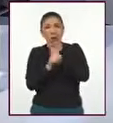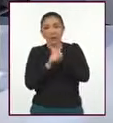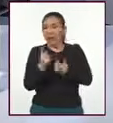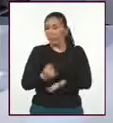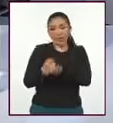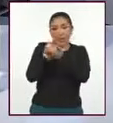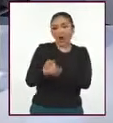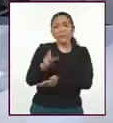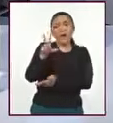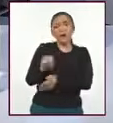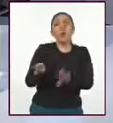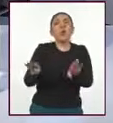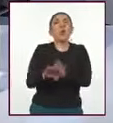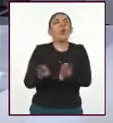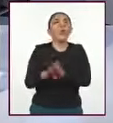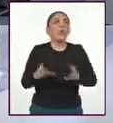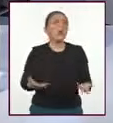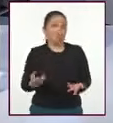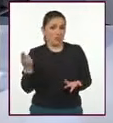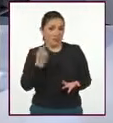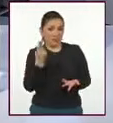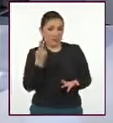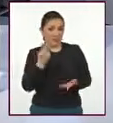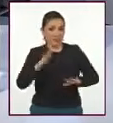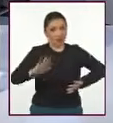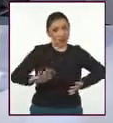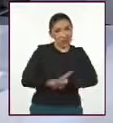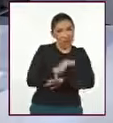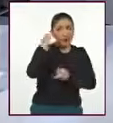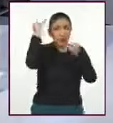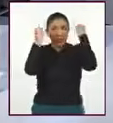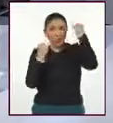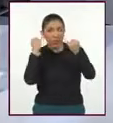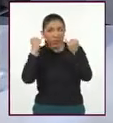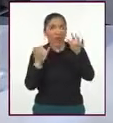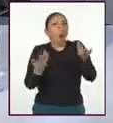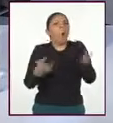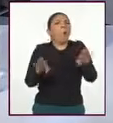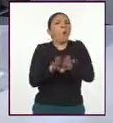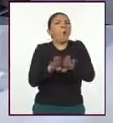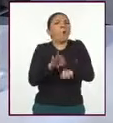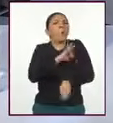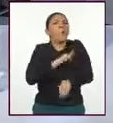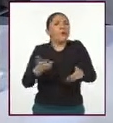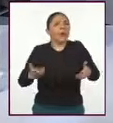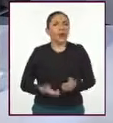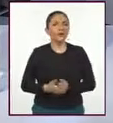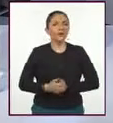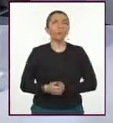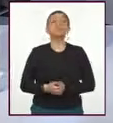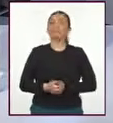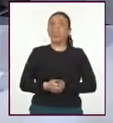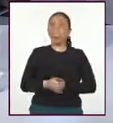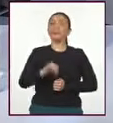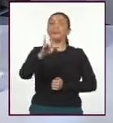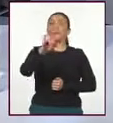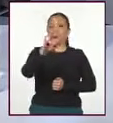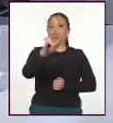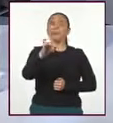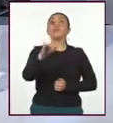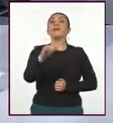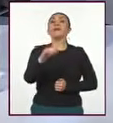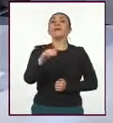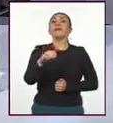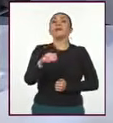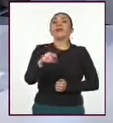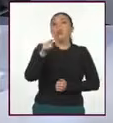ejemplo? ¿Tendría que ser un cambio idiosincrático? ¿Cómo pudiéramos hacer eso? Sí, pregunta un poco compleja,